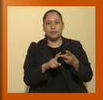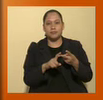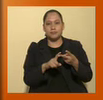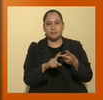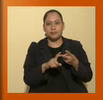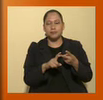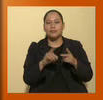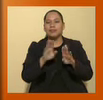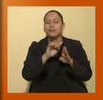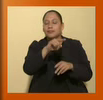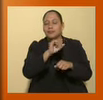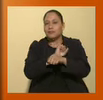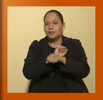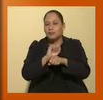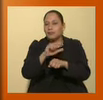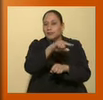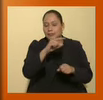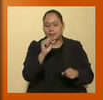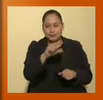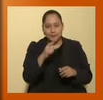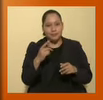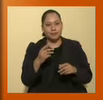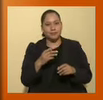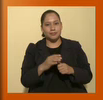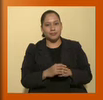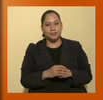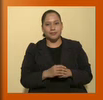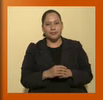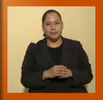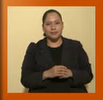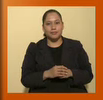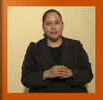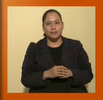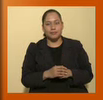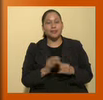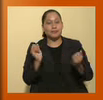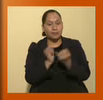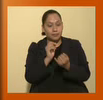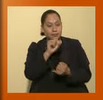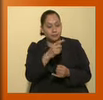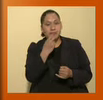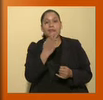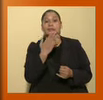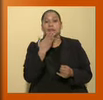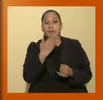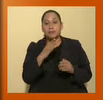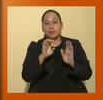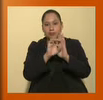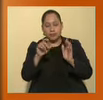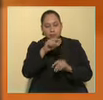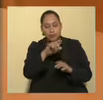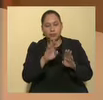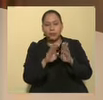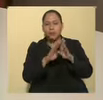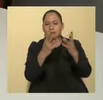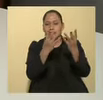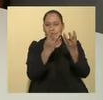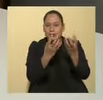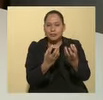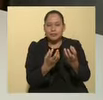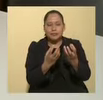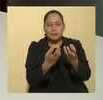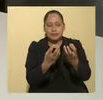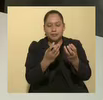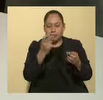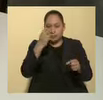consistencia suavecita. Se va a quedar líquido. Y aquí, no, además, eso está bien porque como va a espesar, al momento